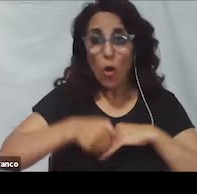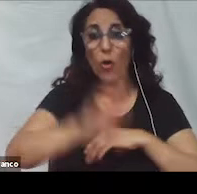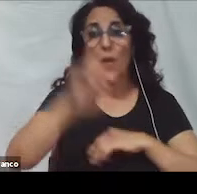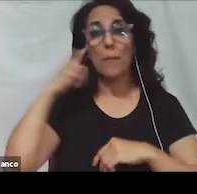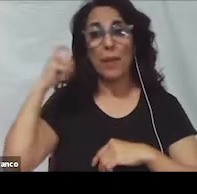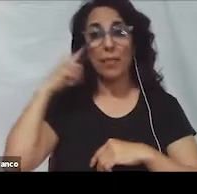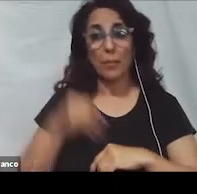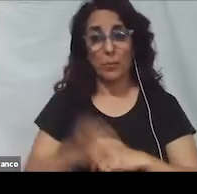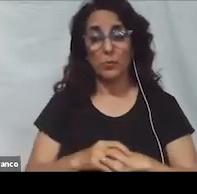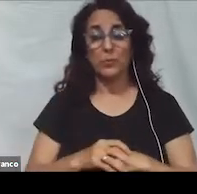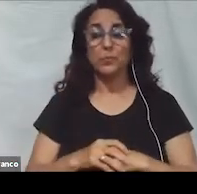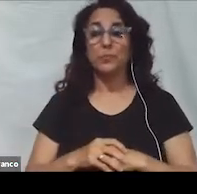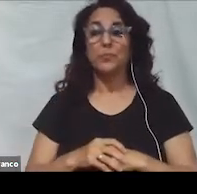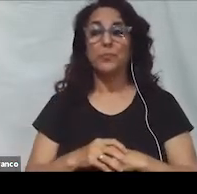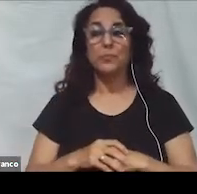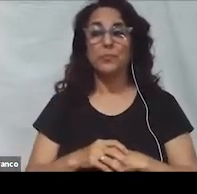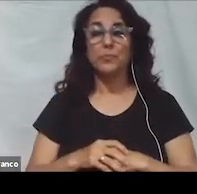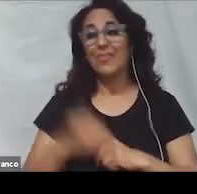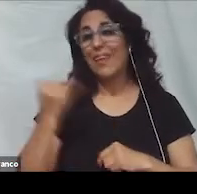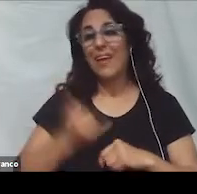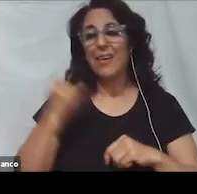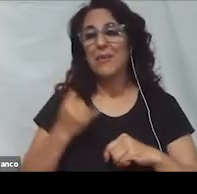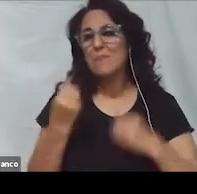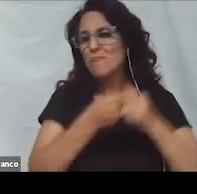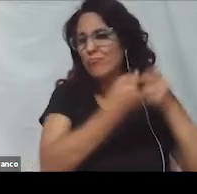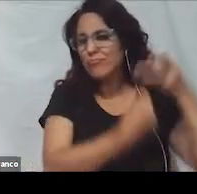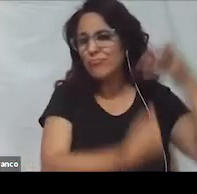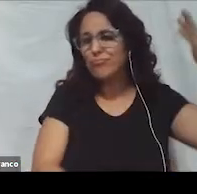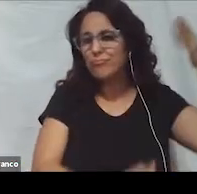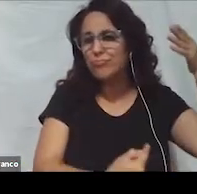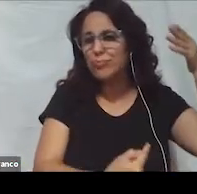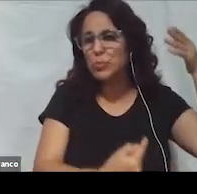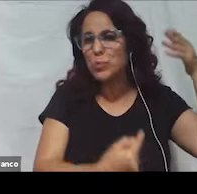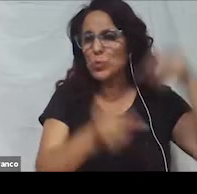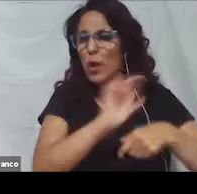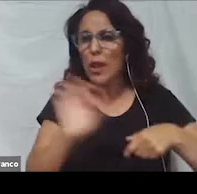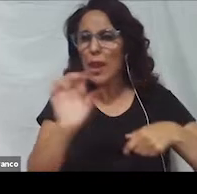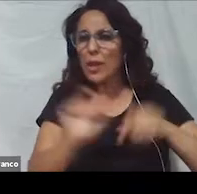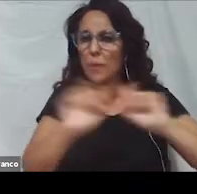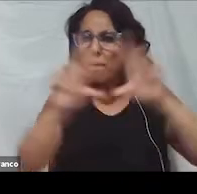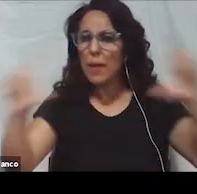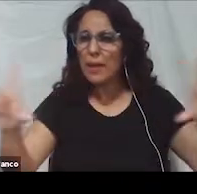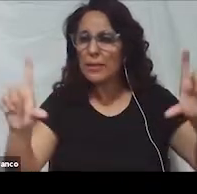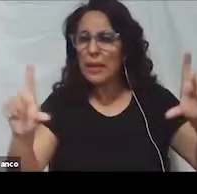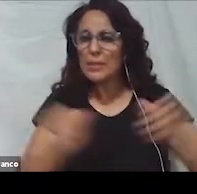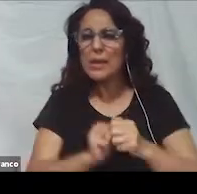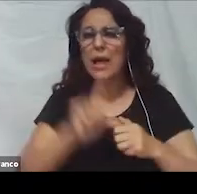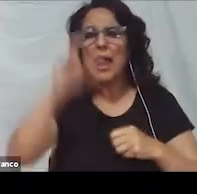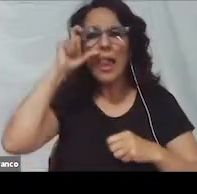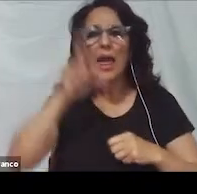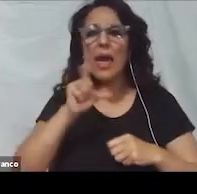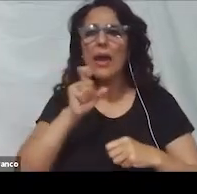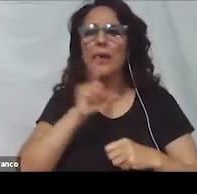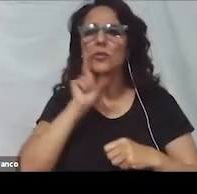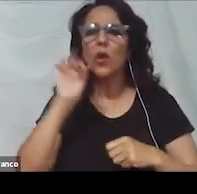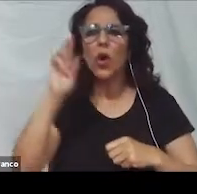aprendiendo el día de hoy. Bueno, hay varios lectores de pantalla, solo para que conozcan algunos, ¿sí?, dependiendo del